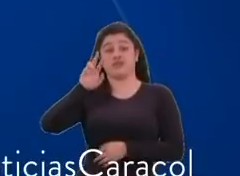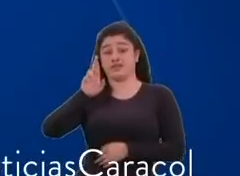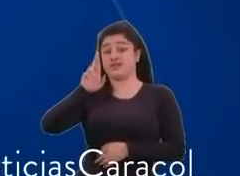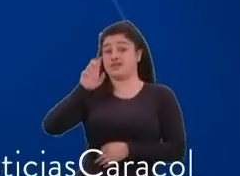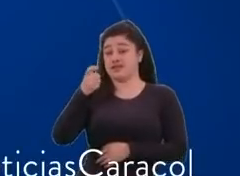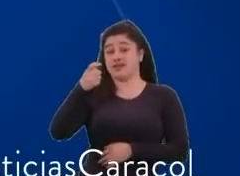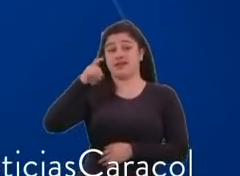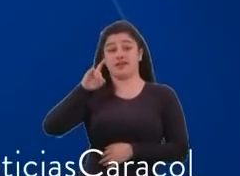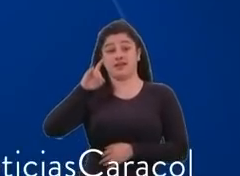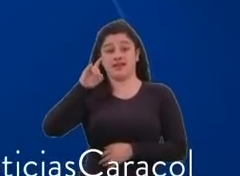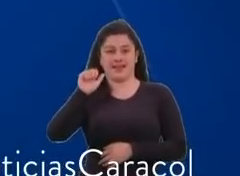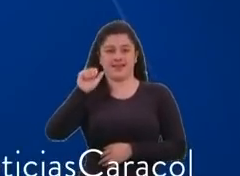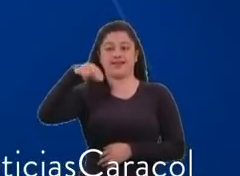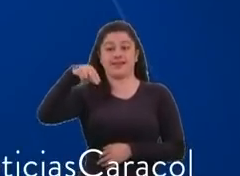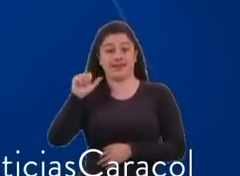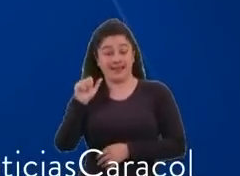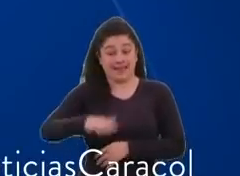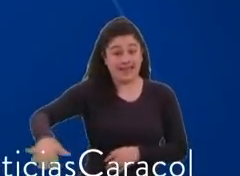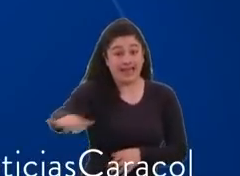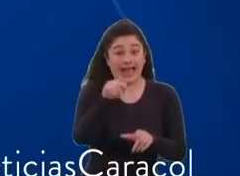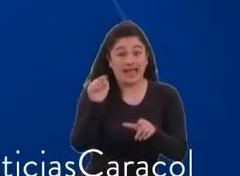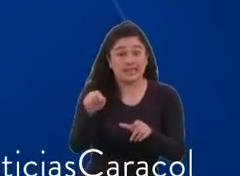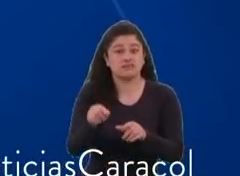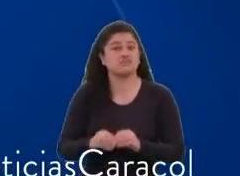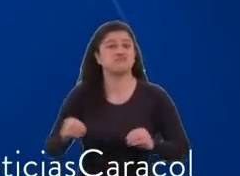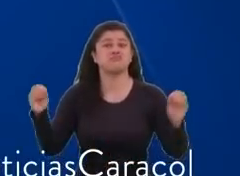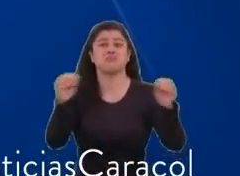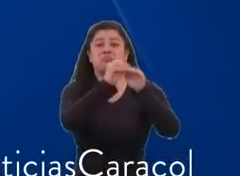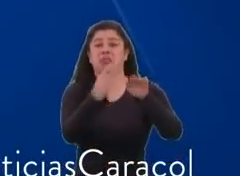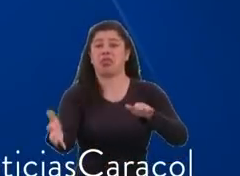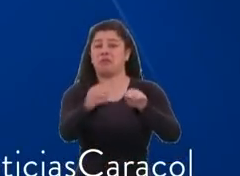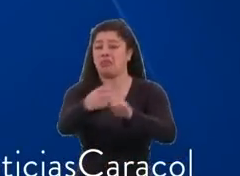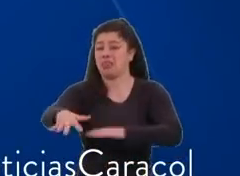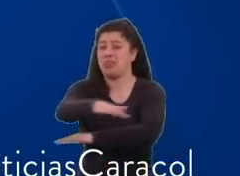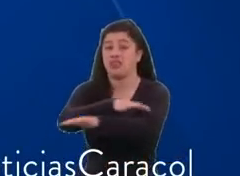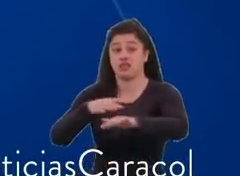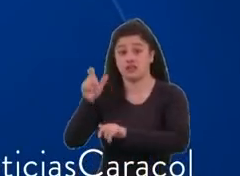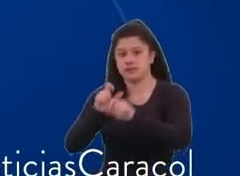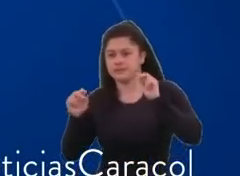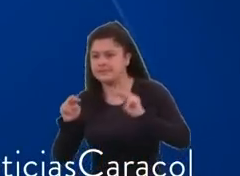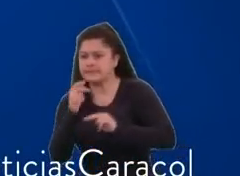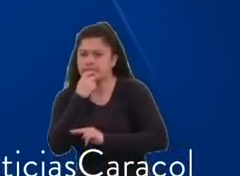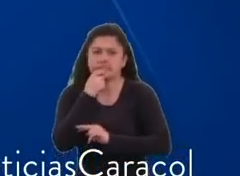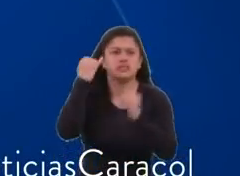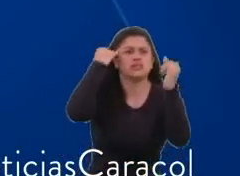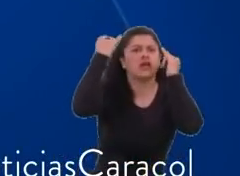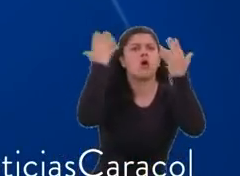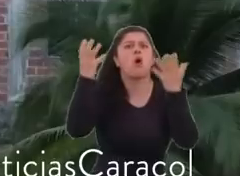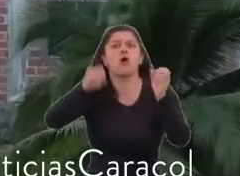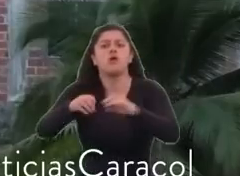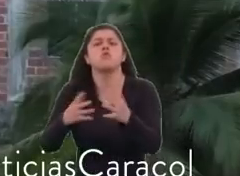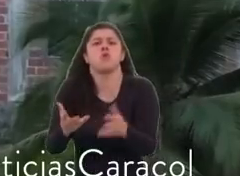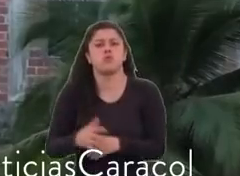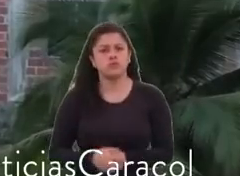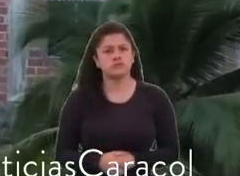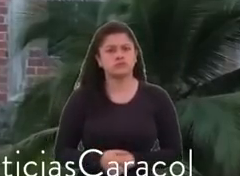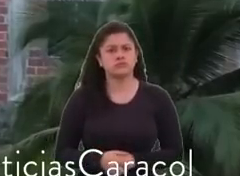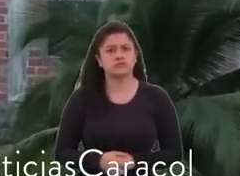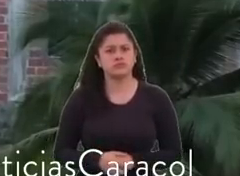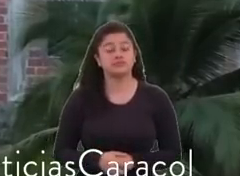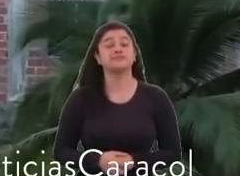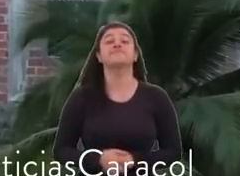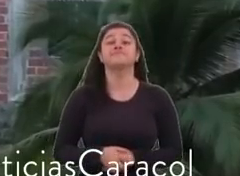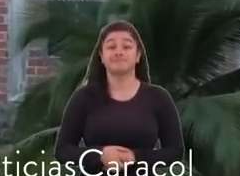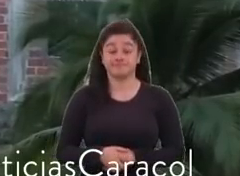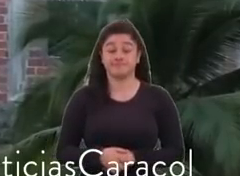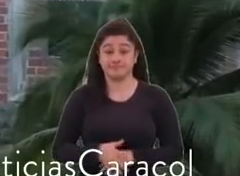residuos sólidos a este lugar, al que hasta sus paredes ya colapsaron. Y es que las personas que viven alrededor de esta zona